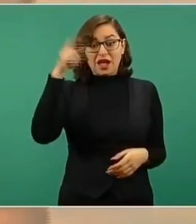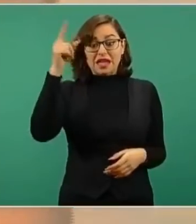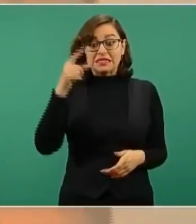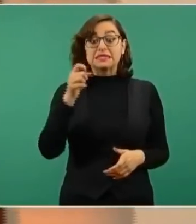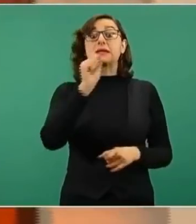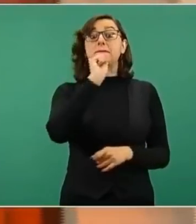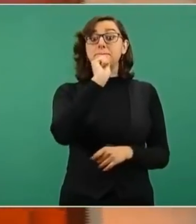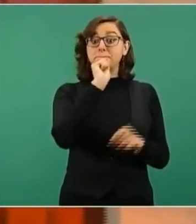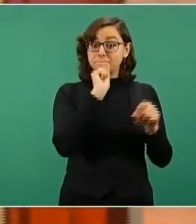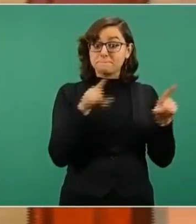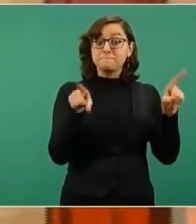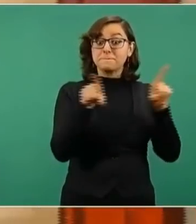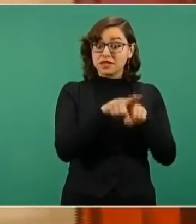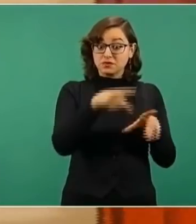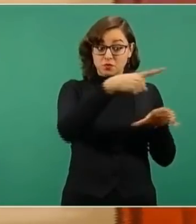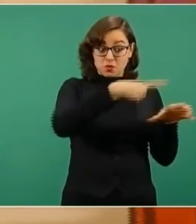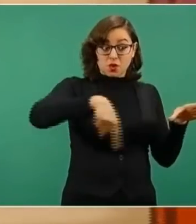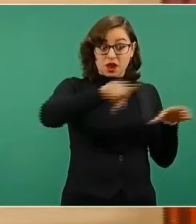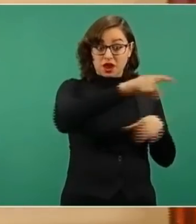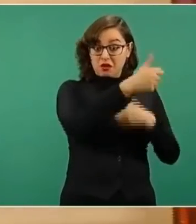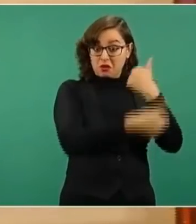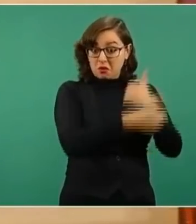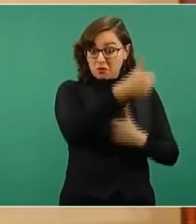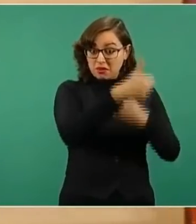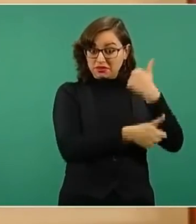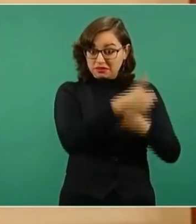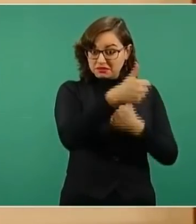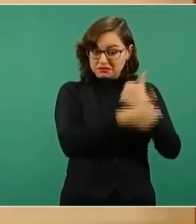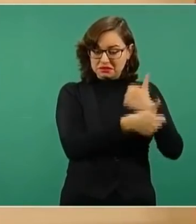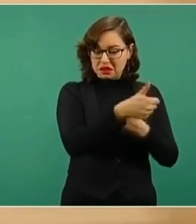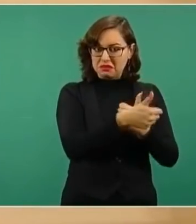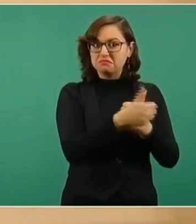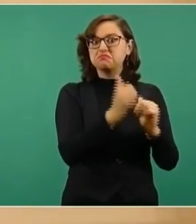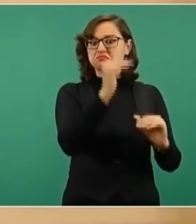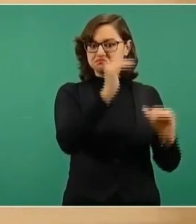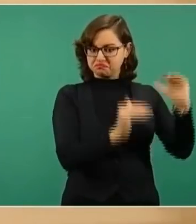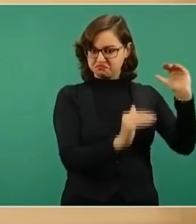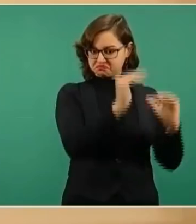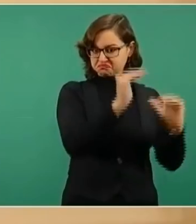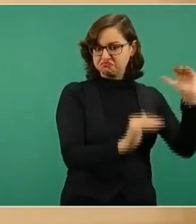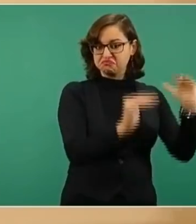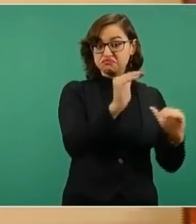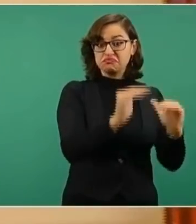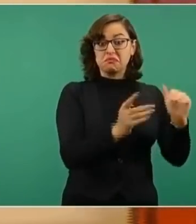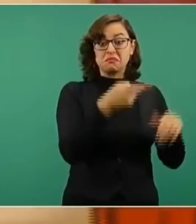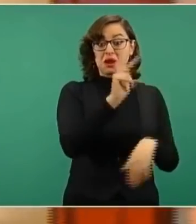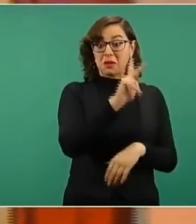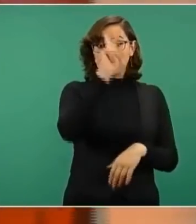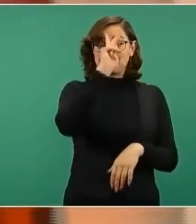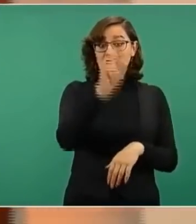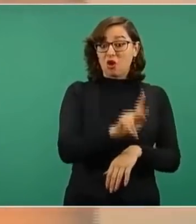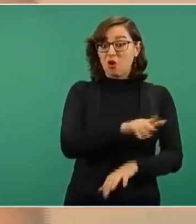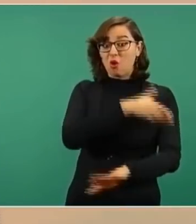conveniencia, pero fundamentalmente con las tiendas de abarrotes, con los hogares que no tienen subsidios.